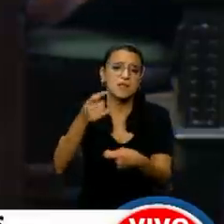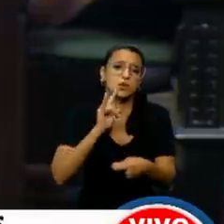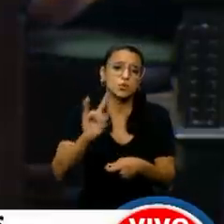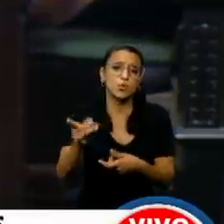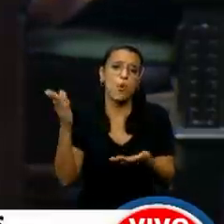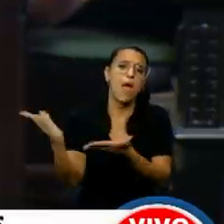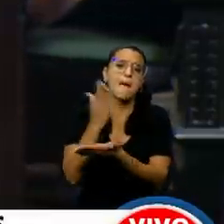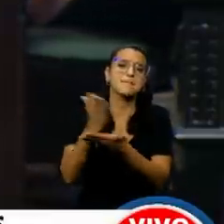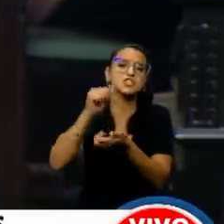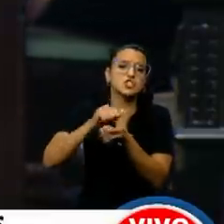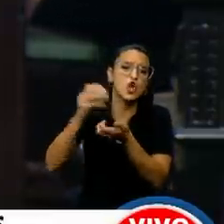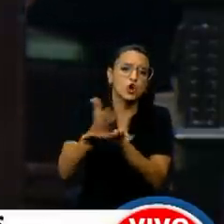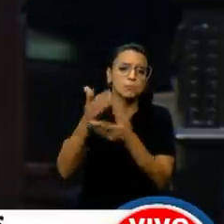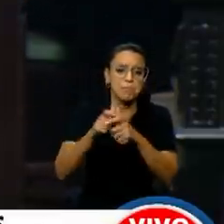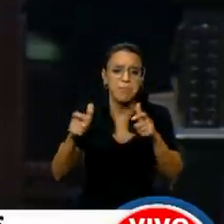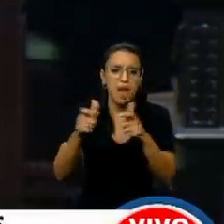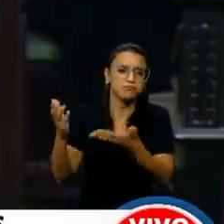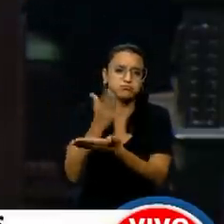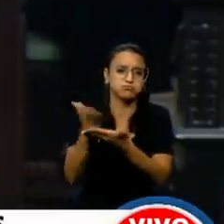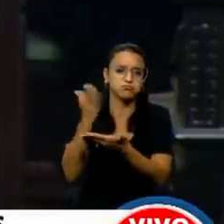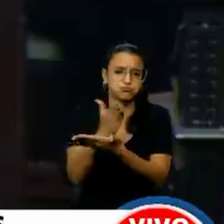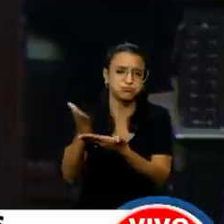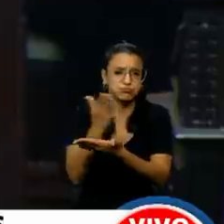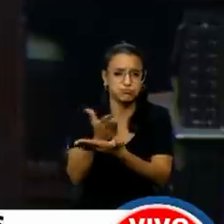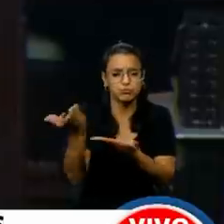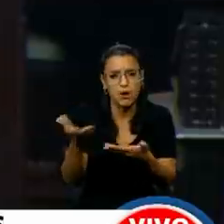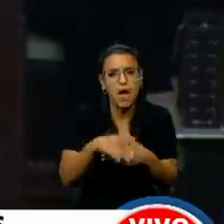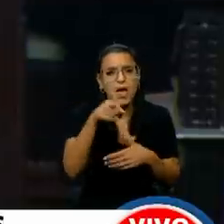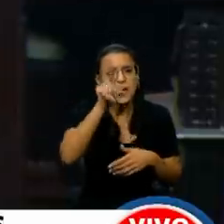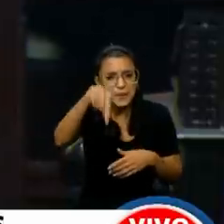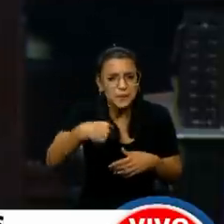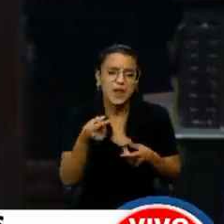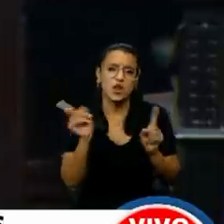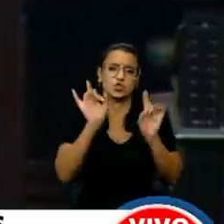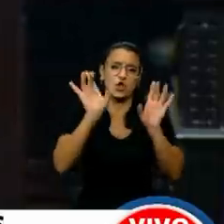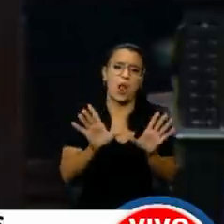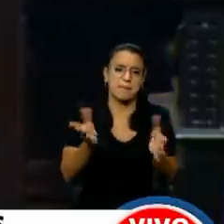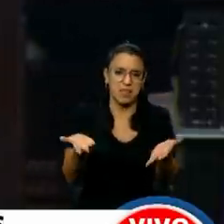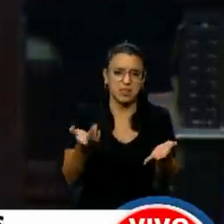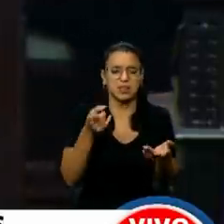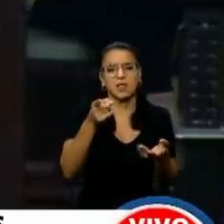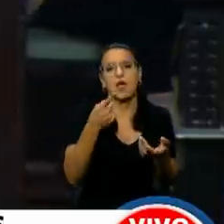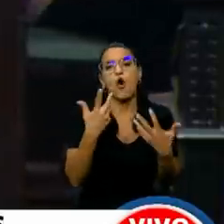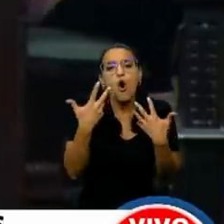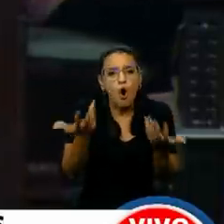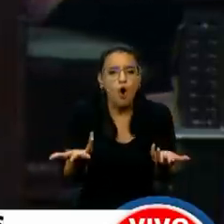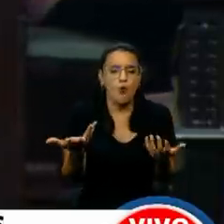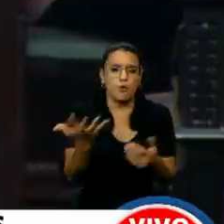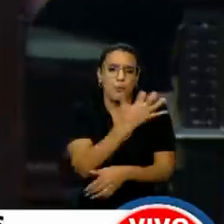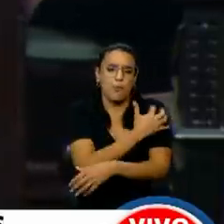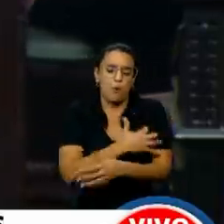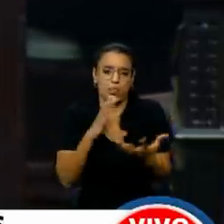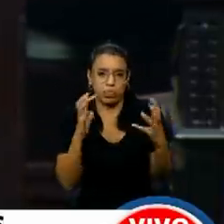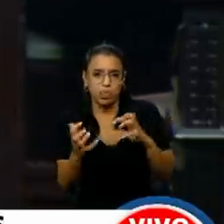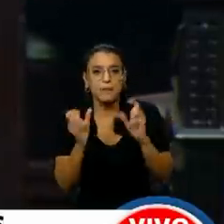la emisión monetaria emisión monetaria que genera no sólo lo que le afecta por supuesto a los más pobres